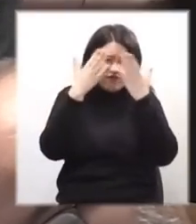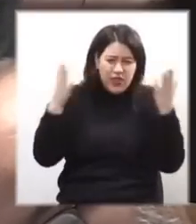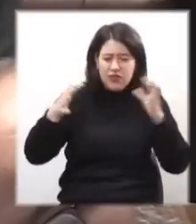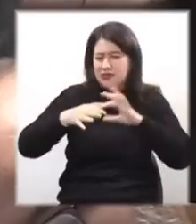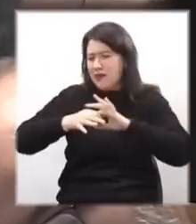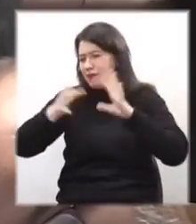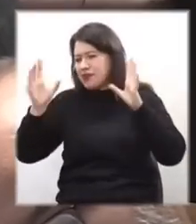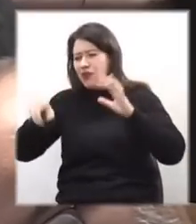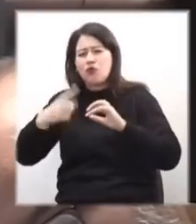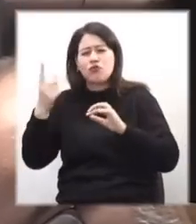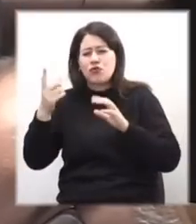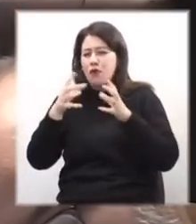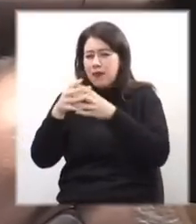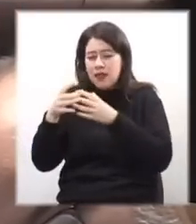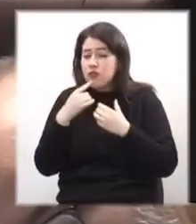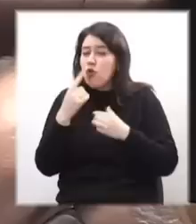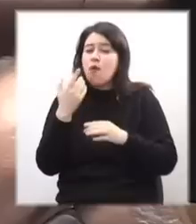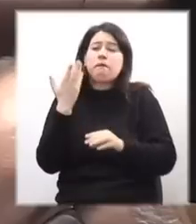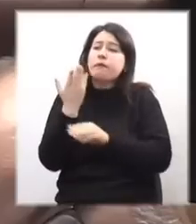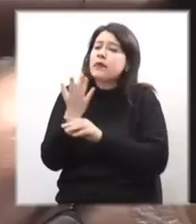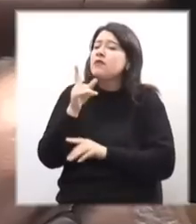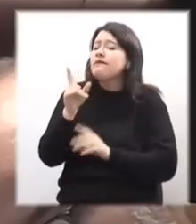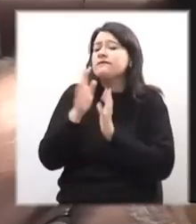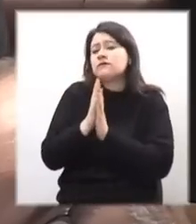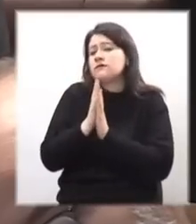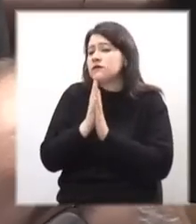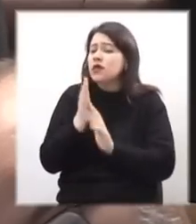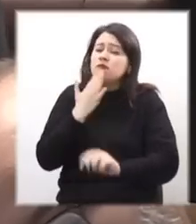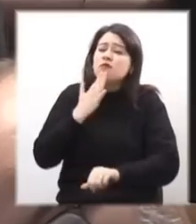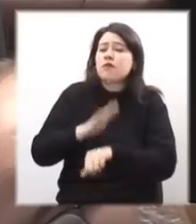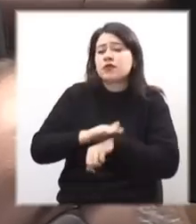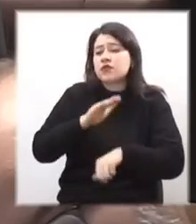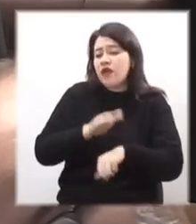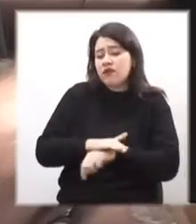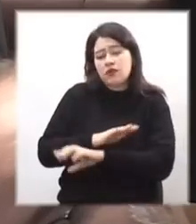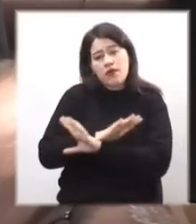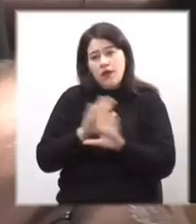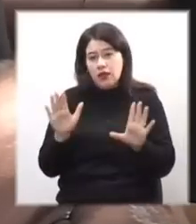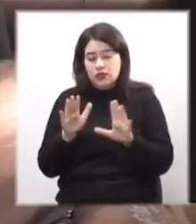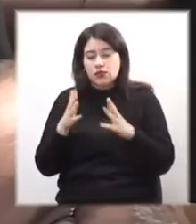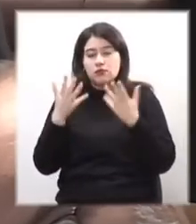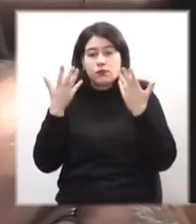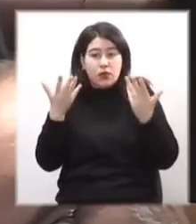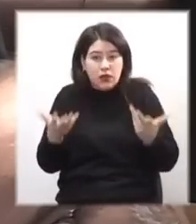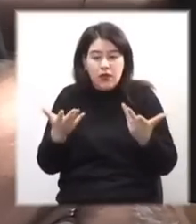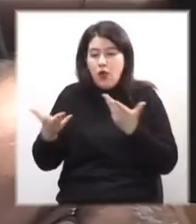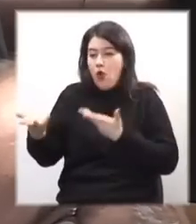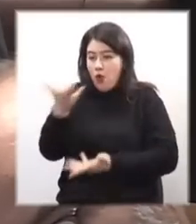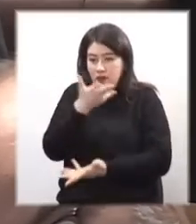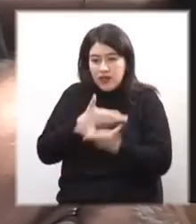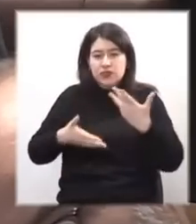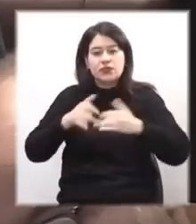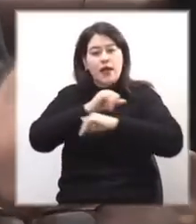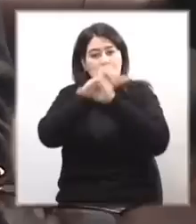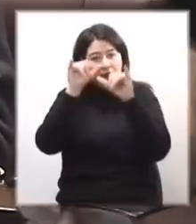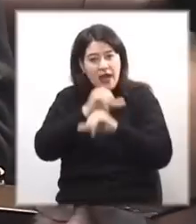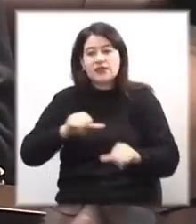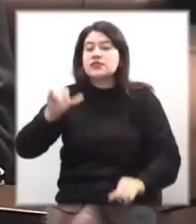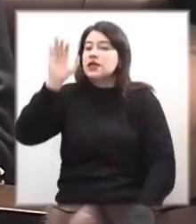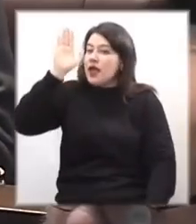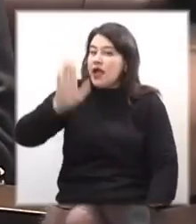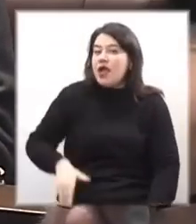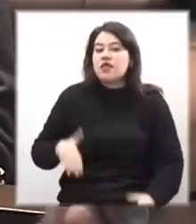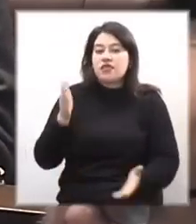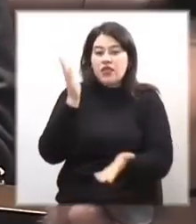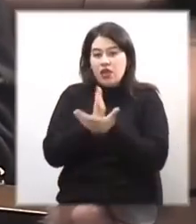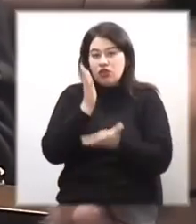Independiente o de cualquier otro partido. Nos pide que nos hagamos cargo. porque una convivencia pacífica es un derecho, es un